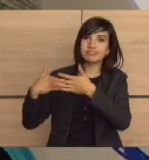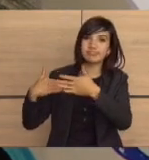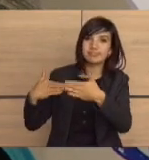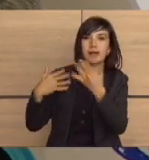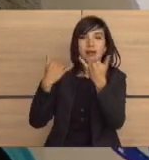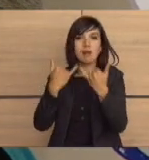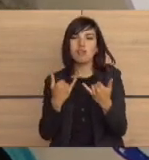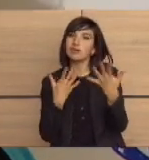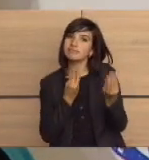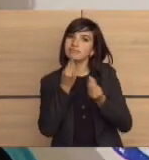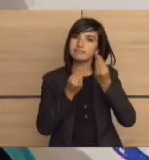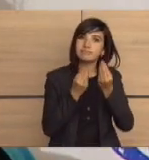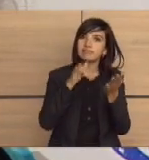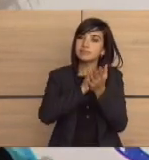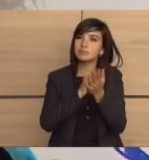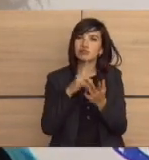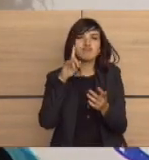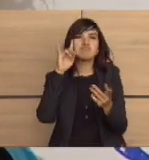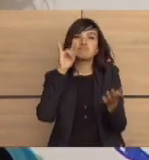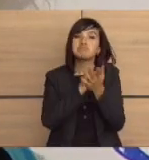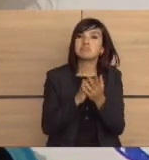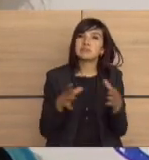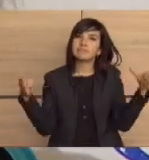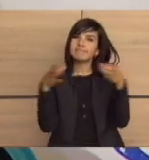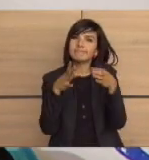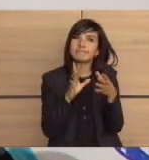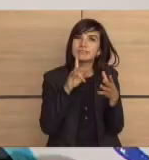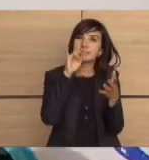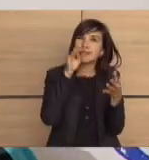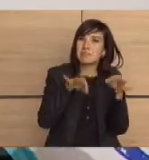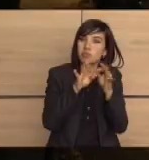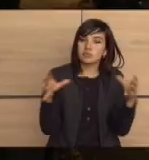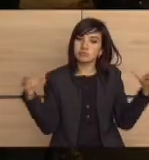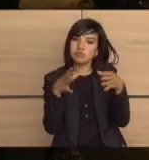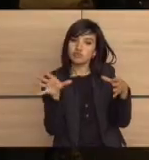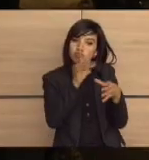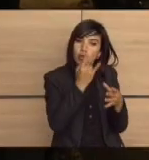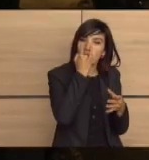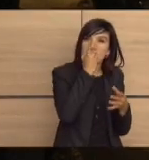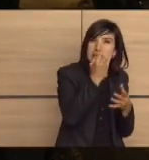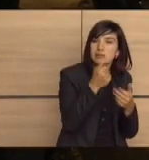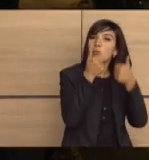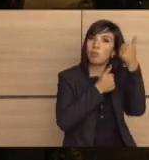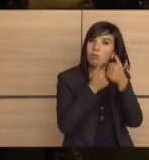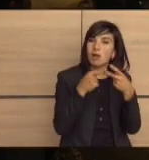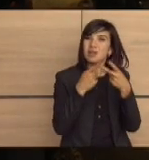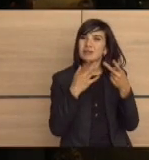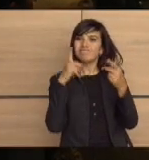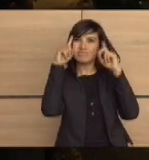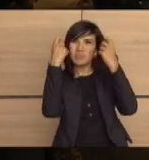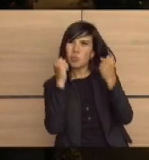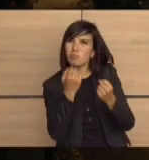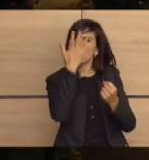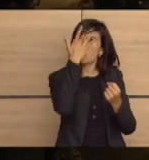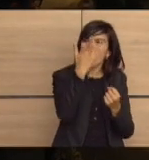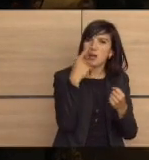es conversar entre todos y encontrar qué es lo que nos interesa, qué es lo que nos duele, qué es lo que nos preocupa